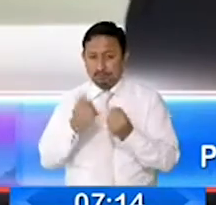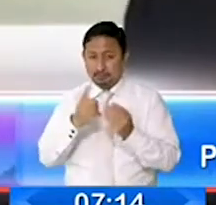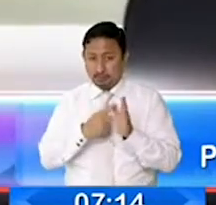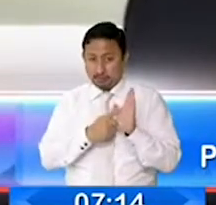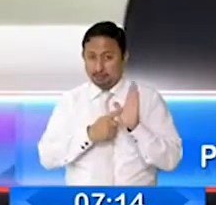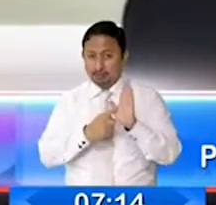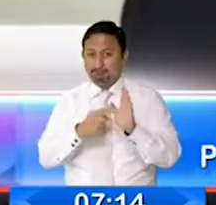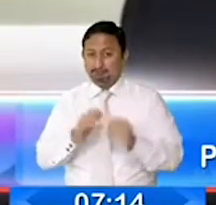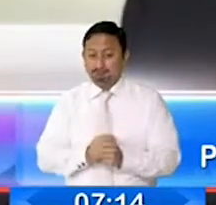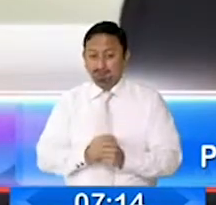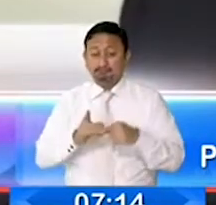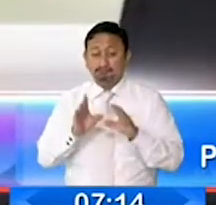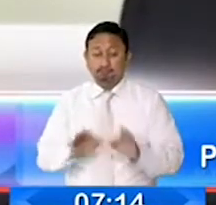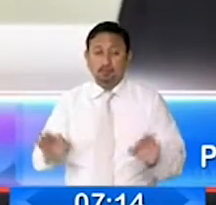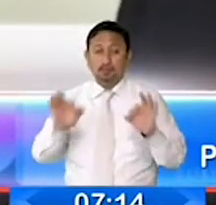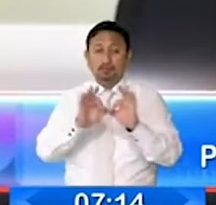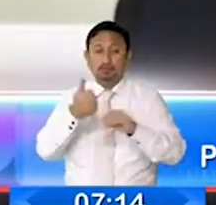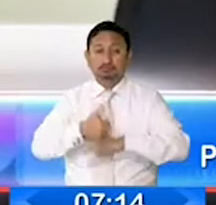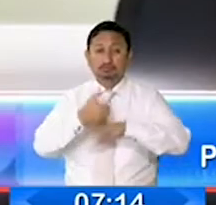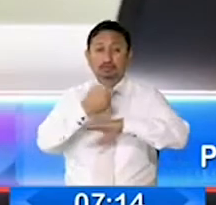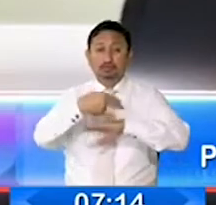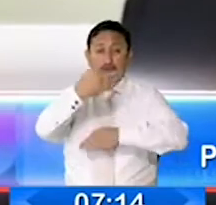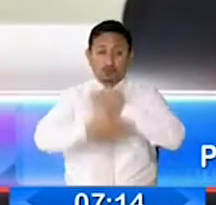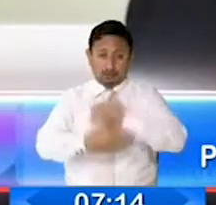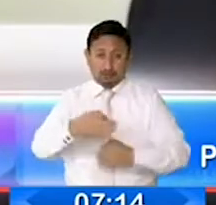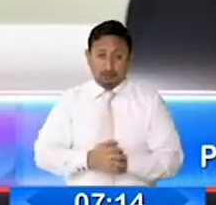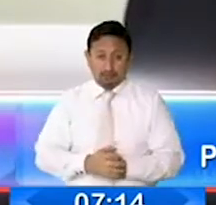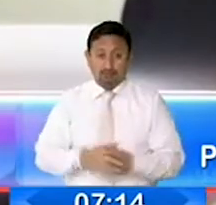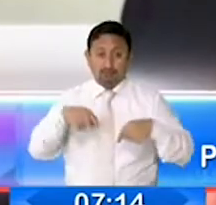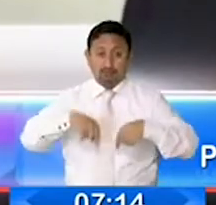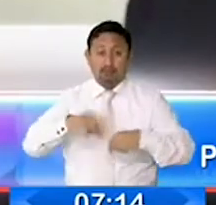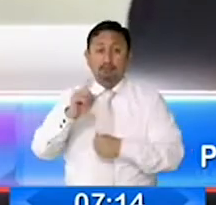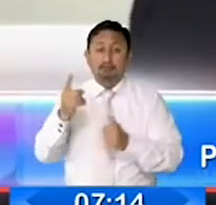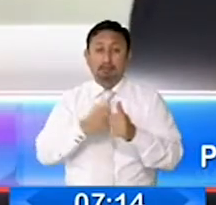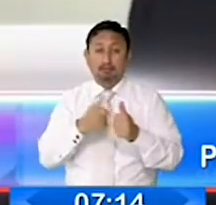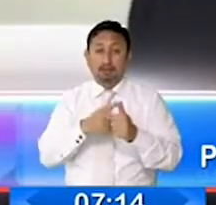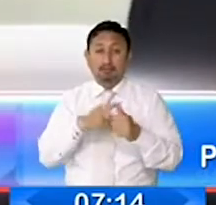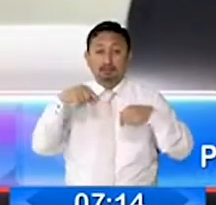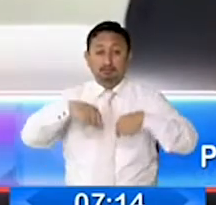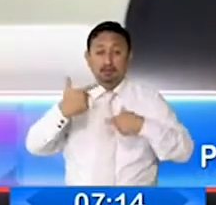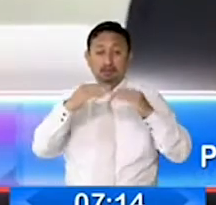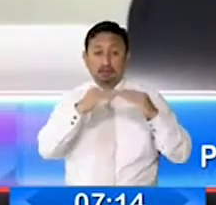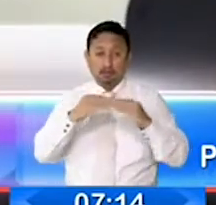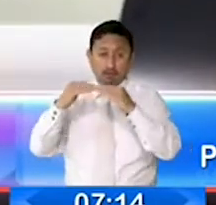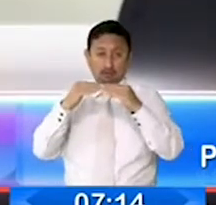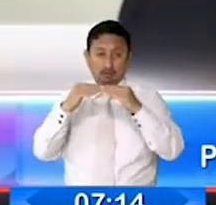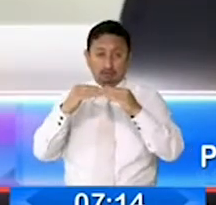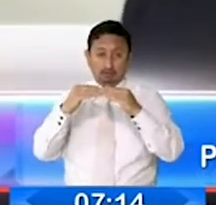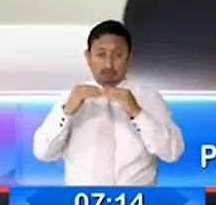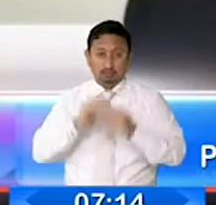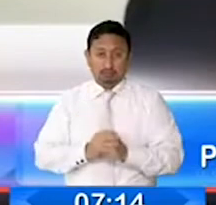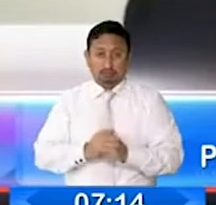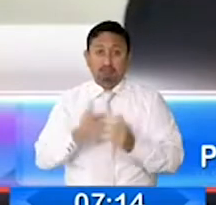destacar de que fue importante que en la Corte Nacional de Justicia hubo en primer lugar un ejercicio democrático y